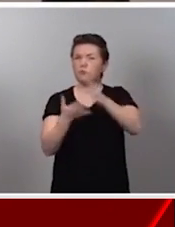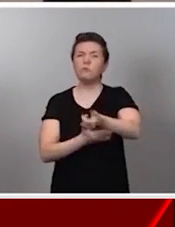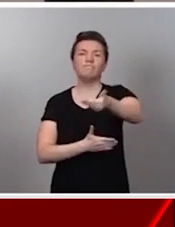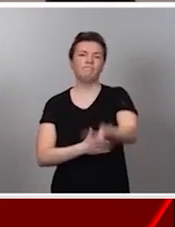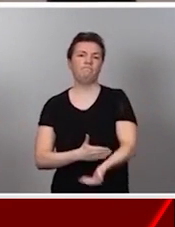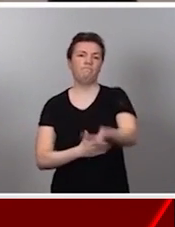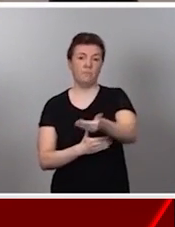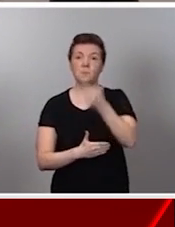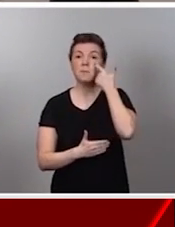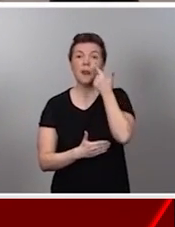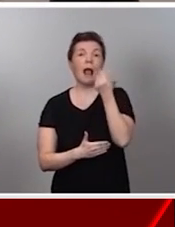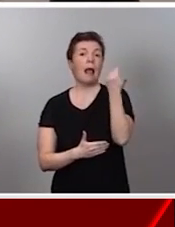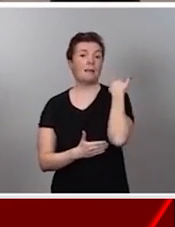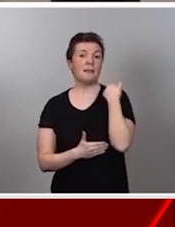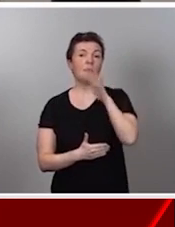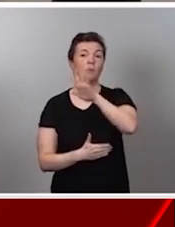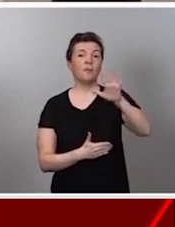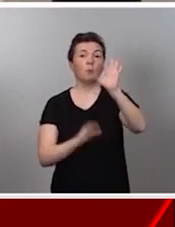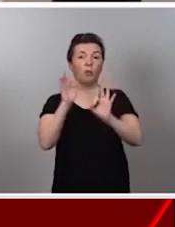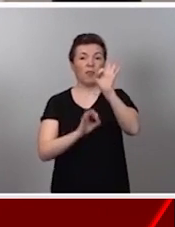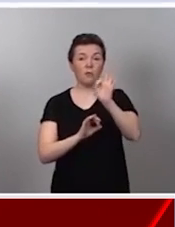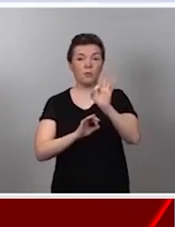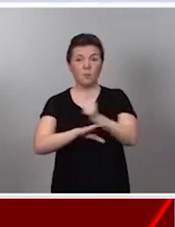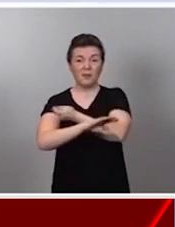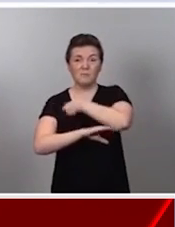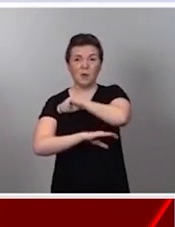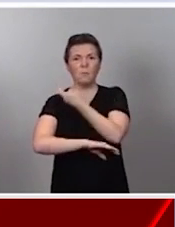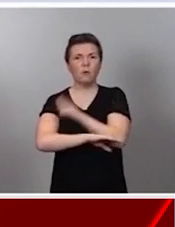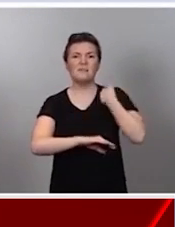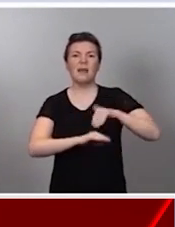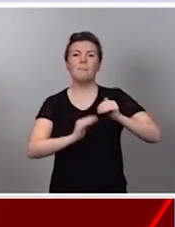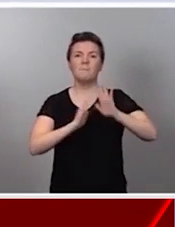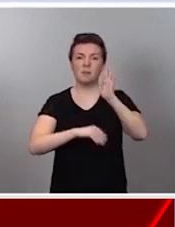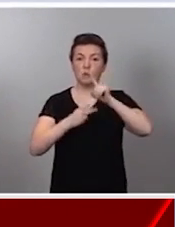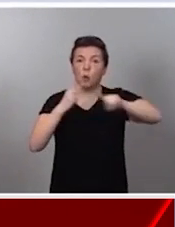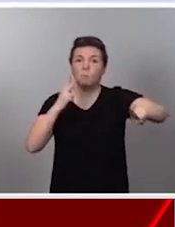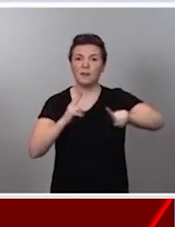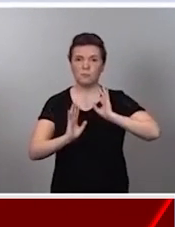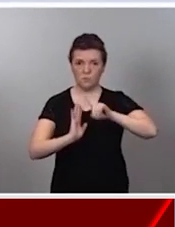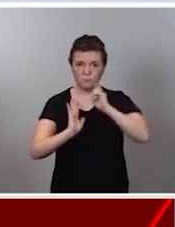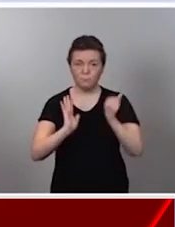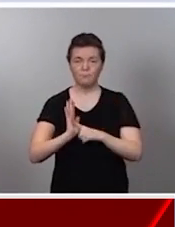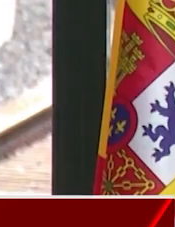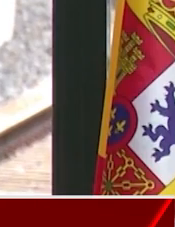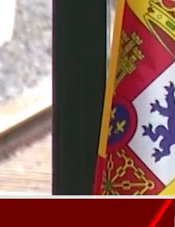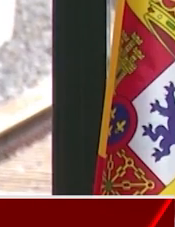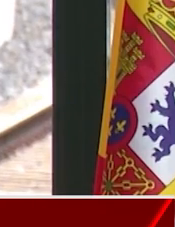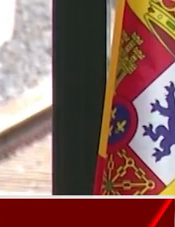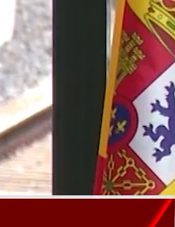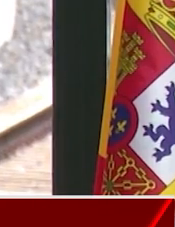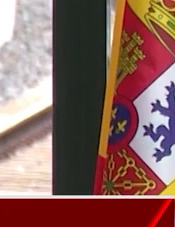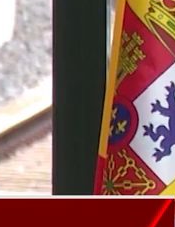del país. Y esto siempre es una sorpresa. Yo no digo que se vayan a hacer